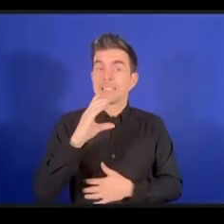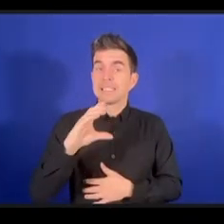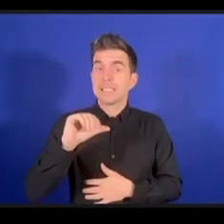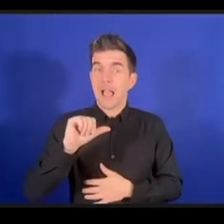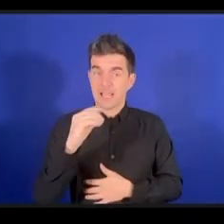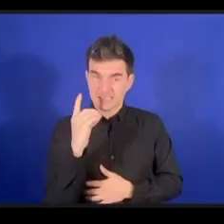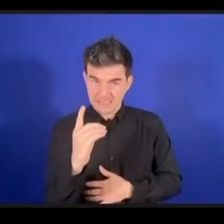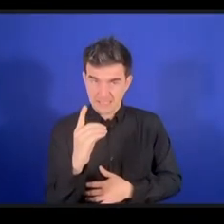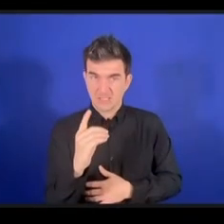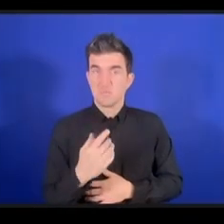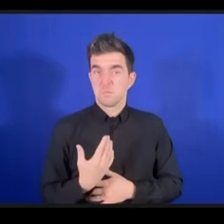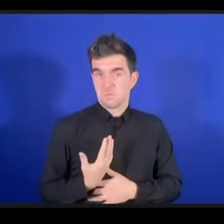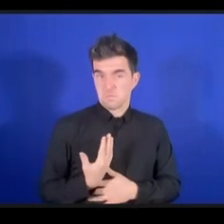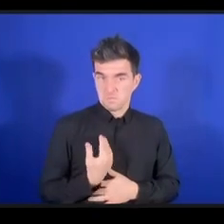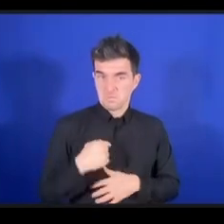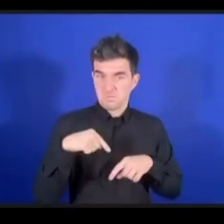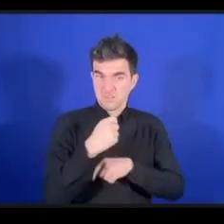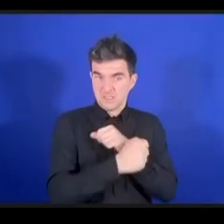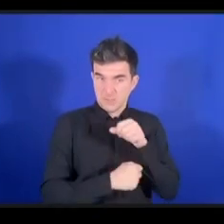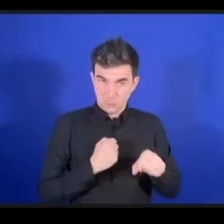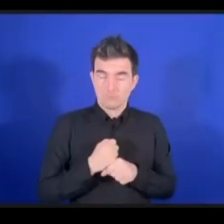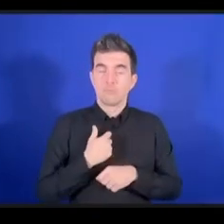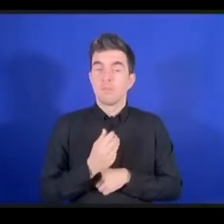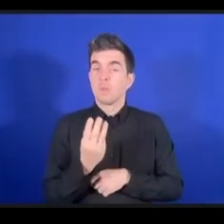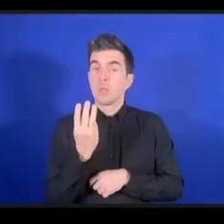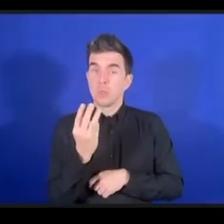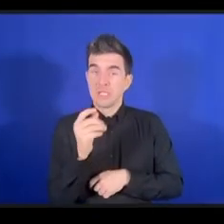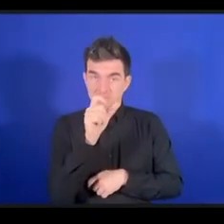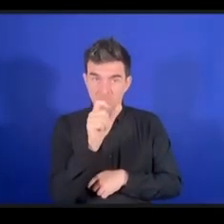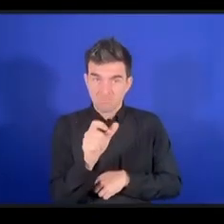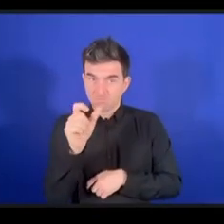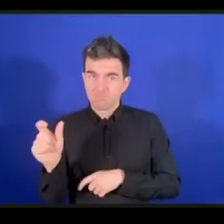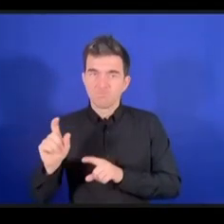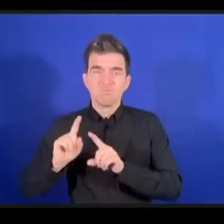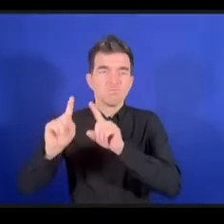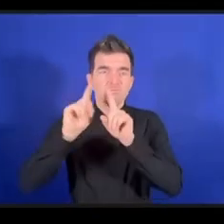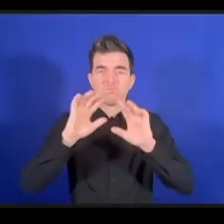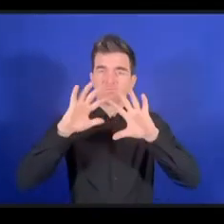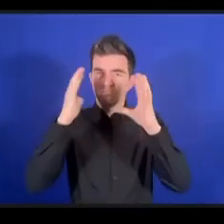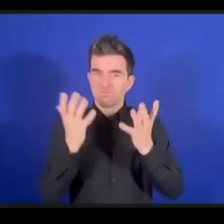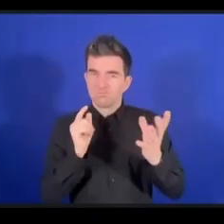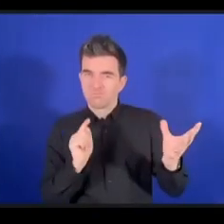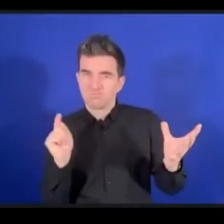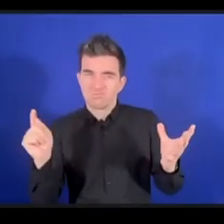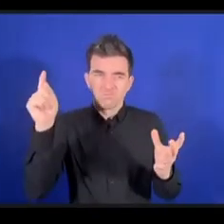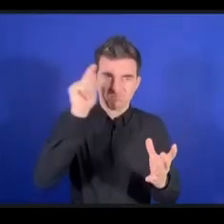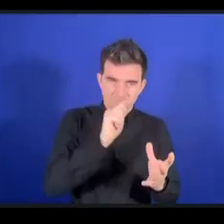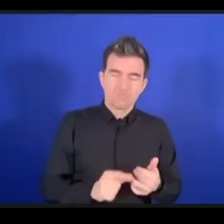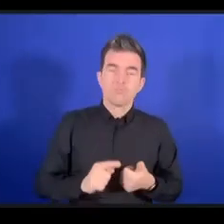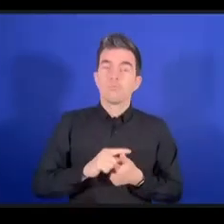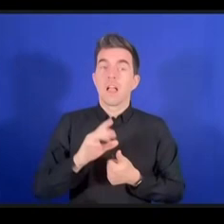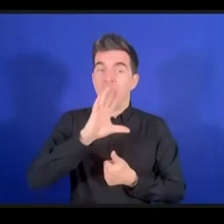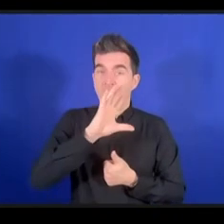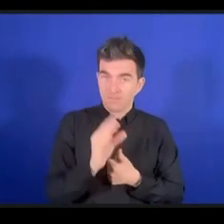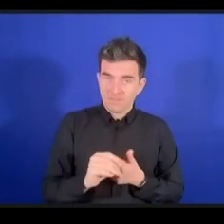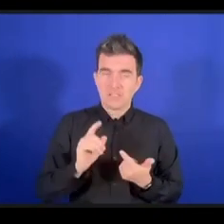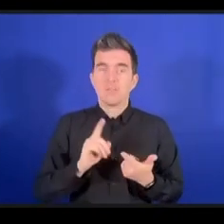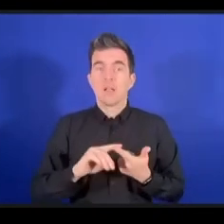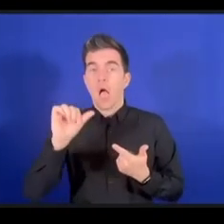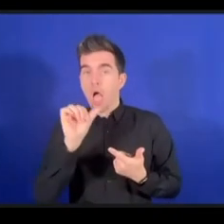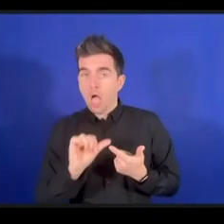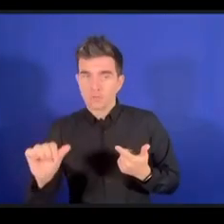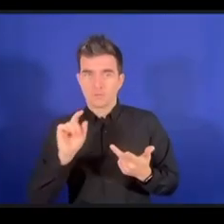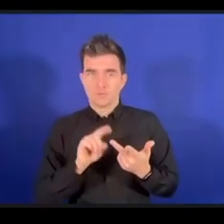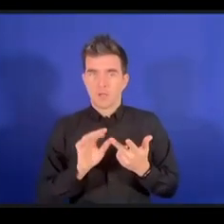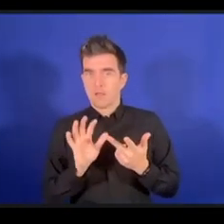Asia Pacífico y una de Europa les ofrecimos recursos